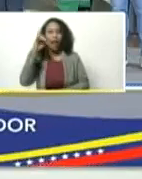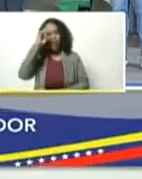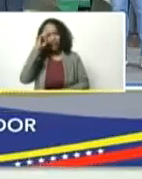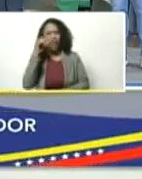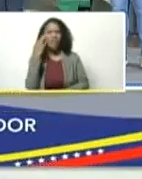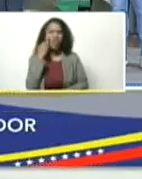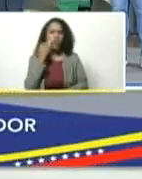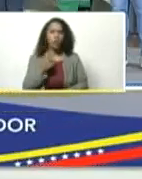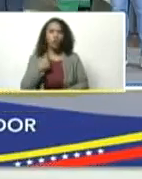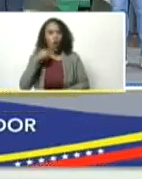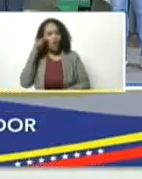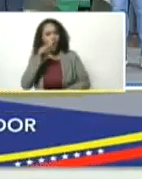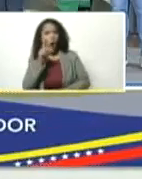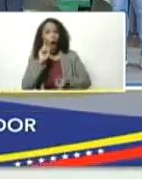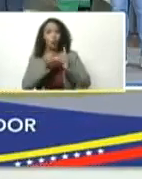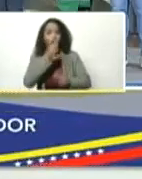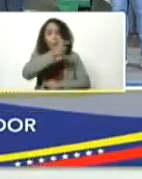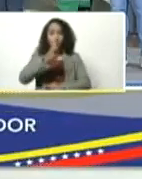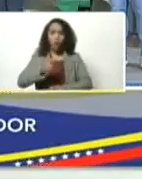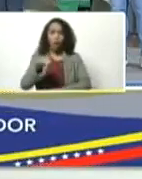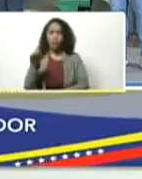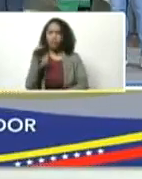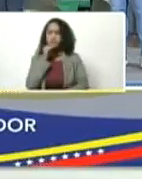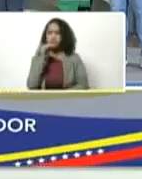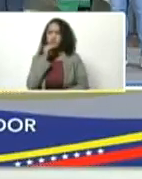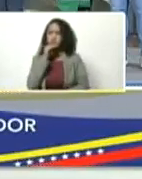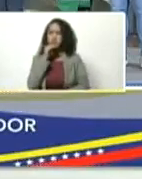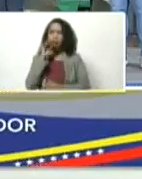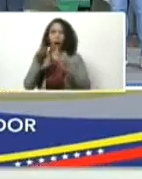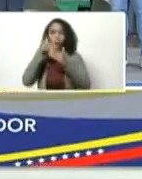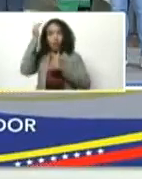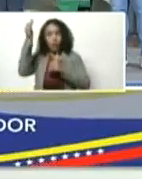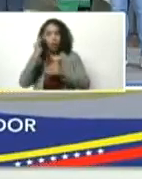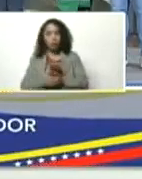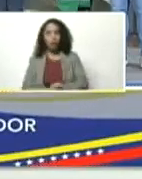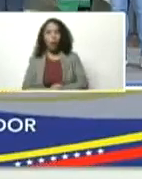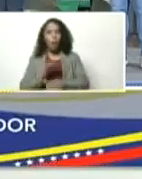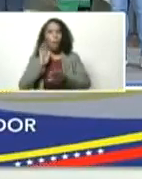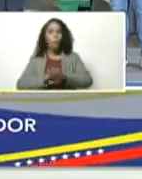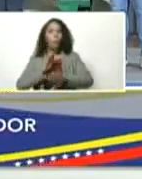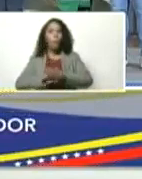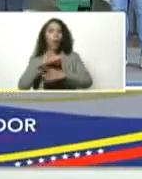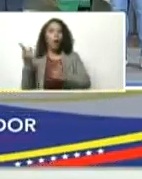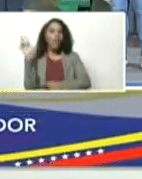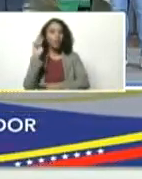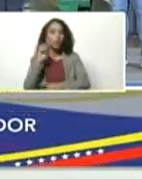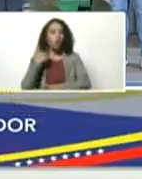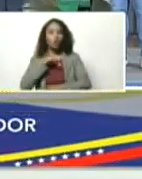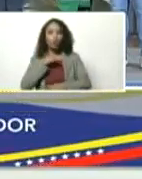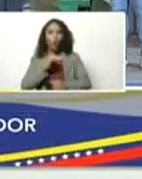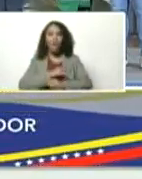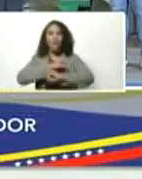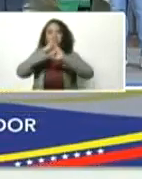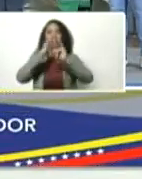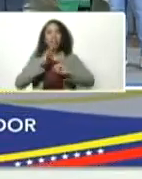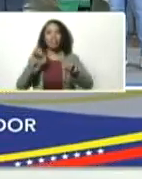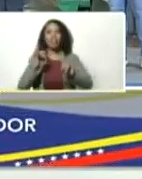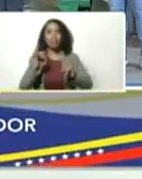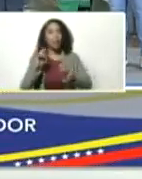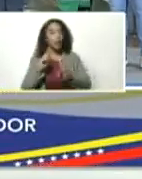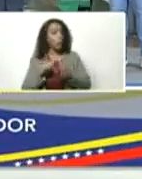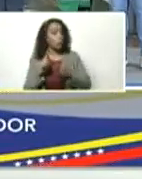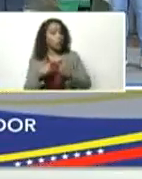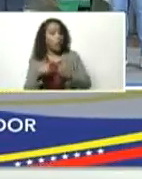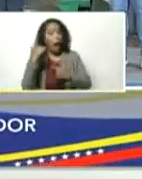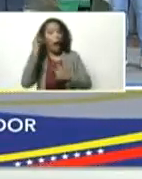Y yo veo entonces que hay gente que se pone brava en el exterior, porque los venezolanos estamos siendo felices. Entonces, si